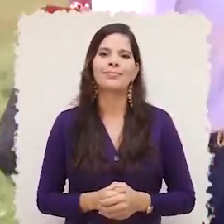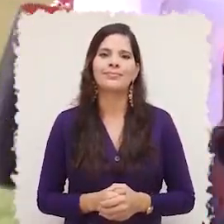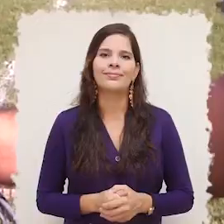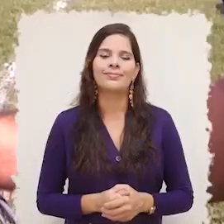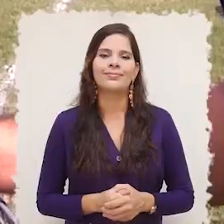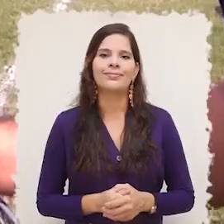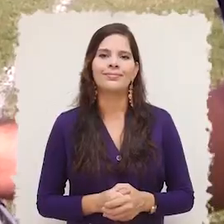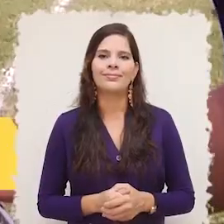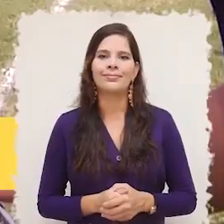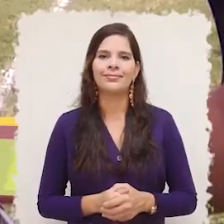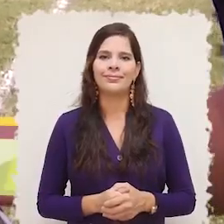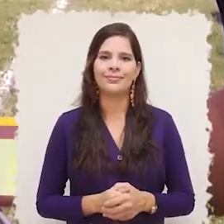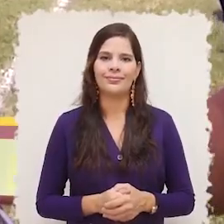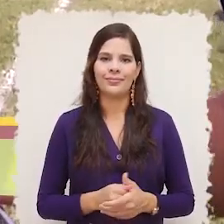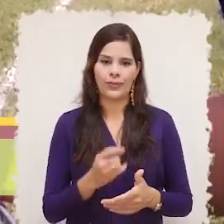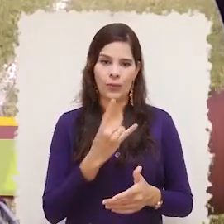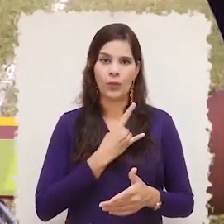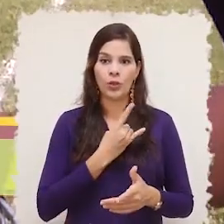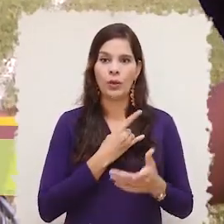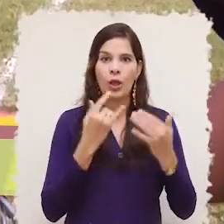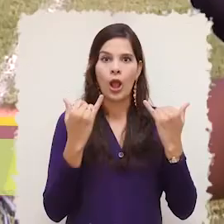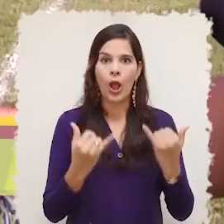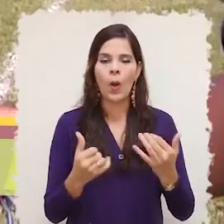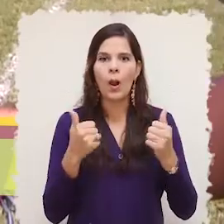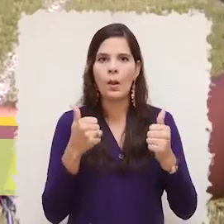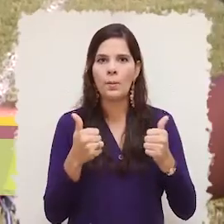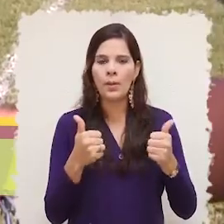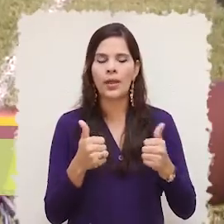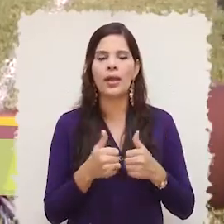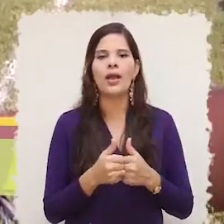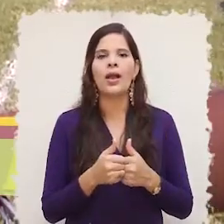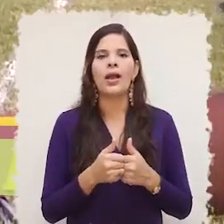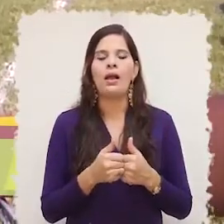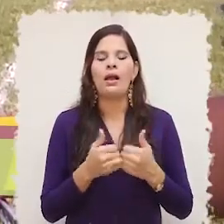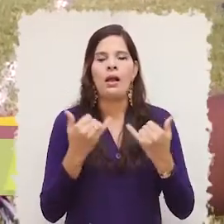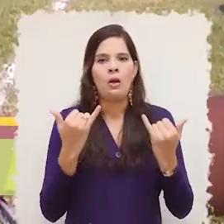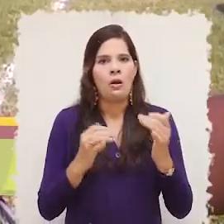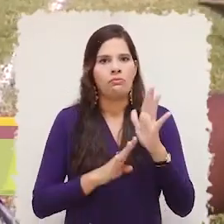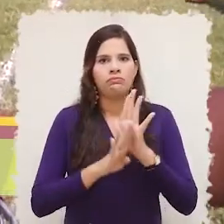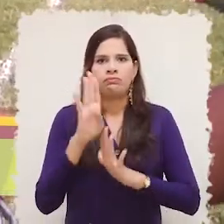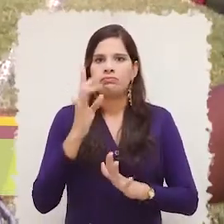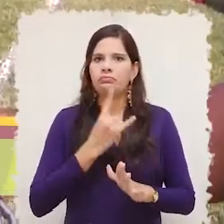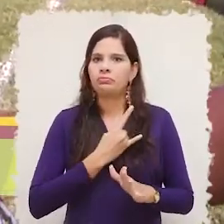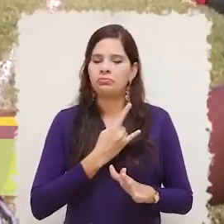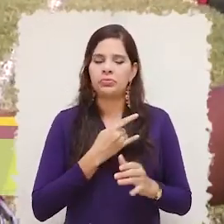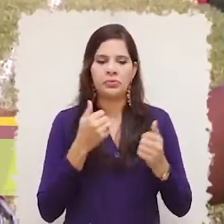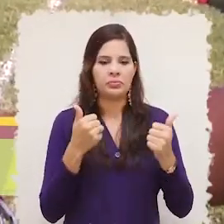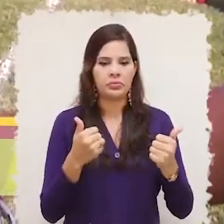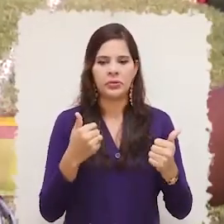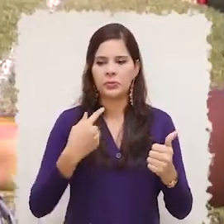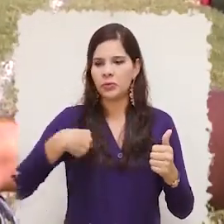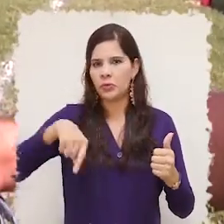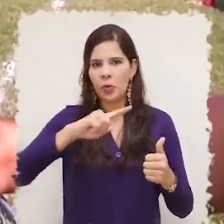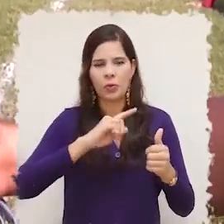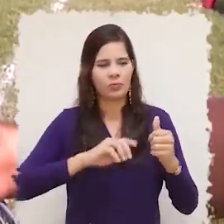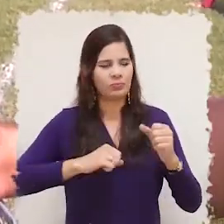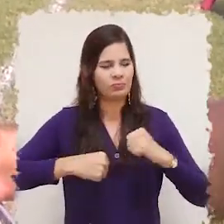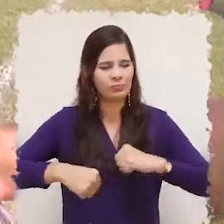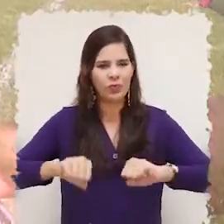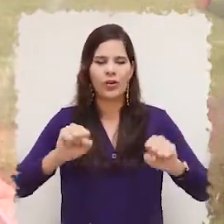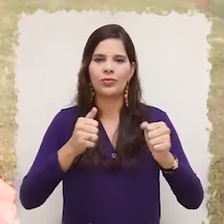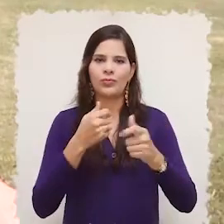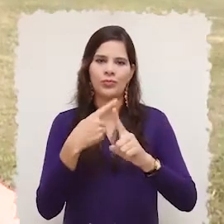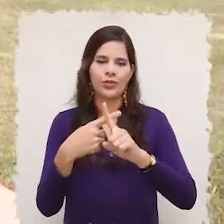La universidad se ha movido con nosotros ahora, aparte con los estudios que también se están moviendo, ahora nos toca a nosotros salir adelante